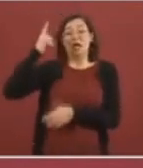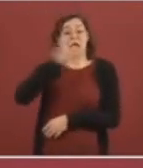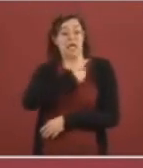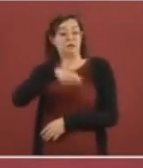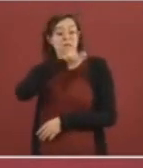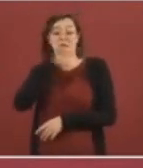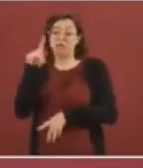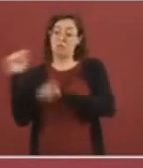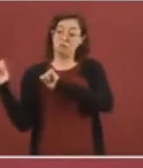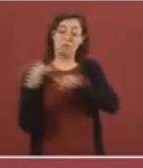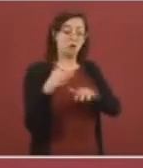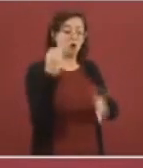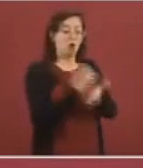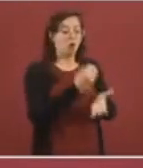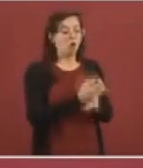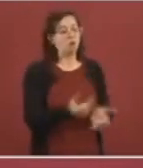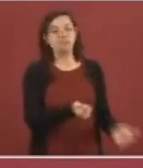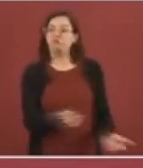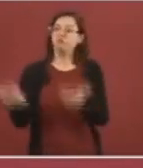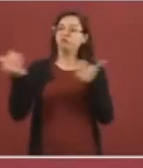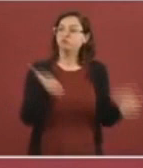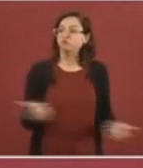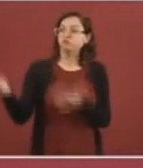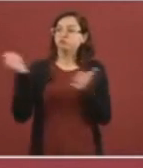que es decir, mucho.